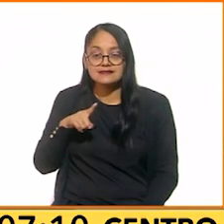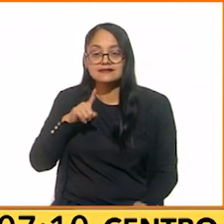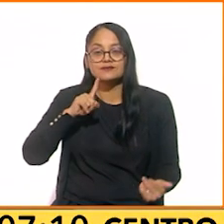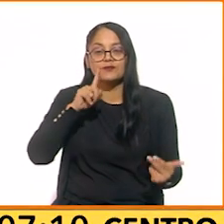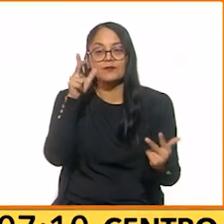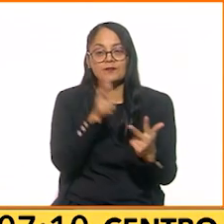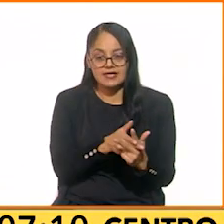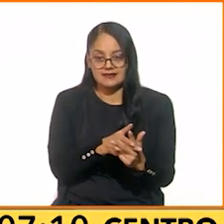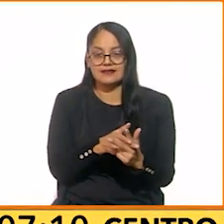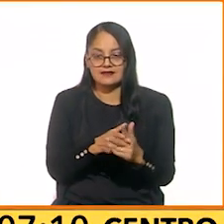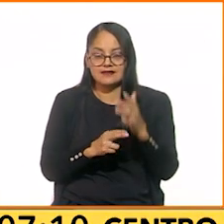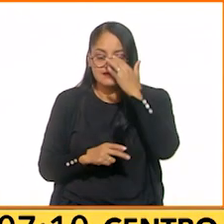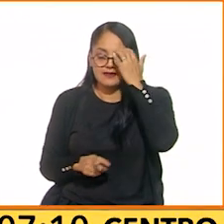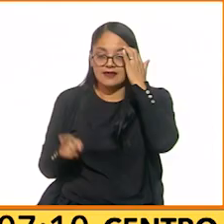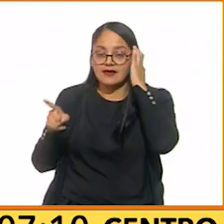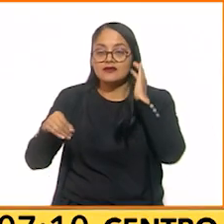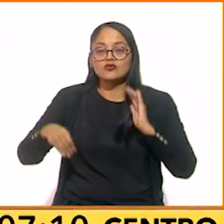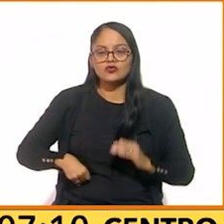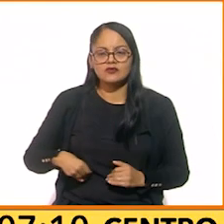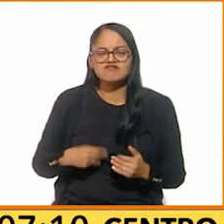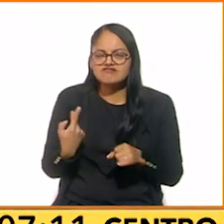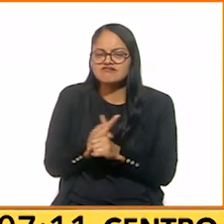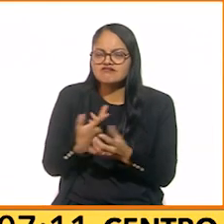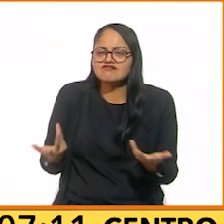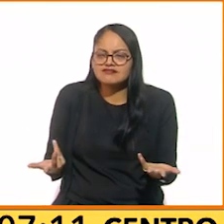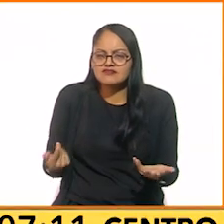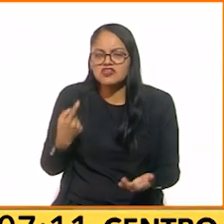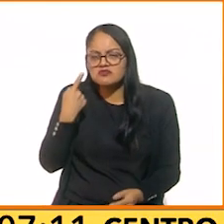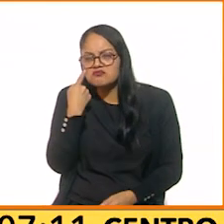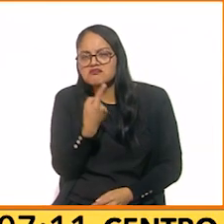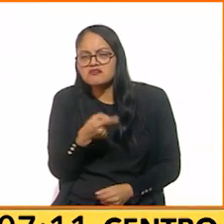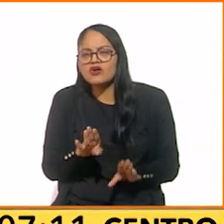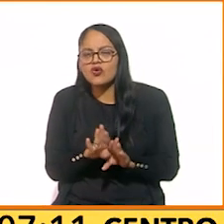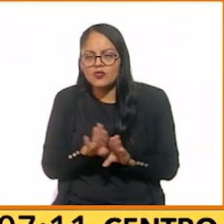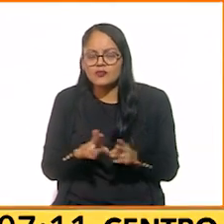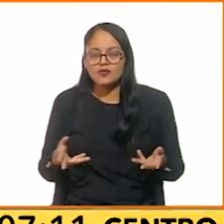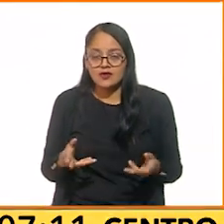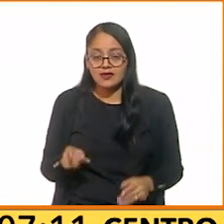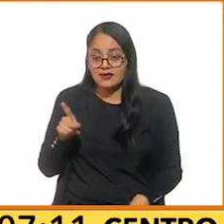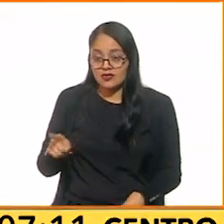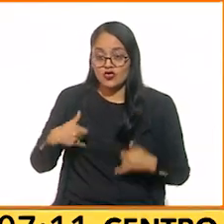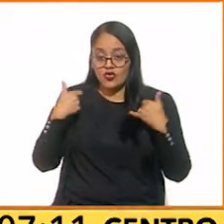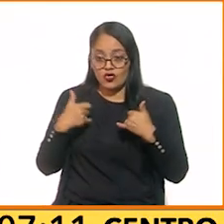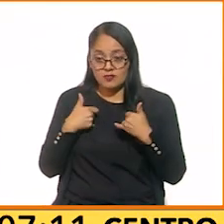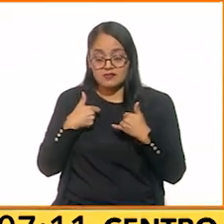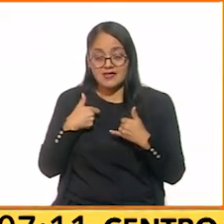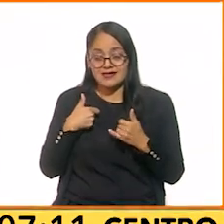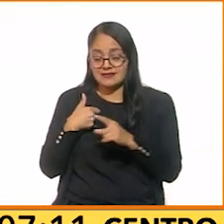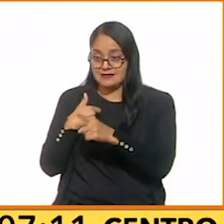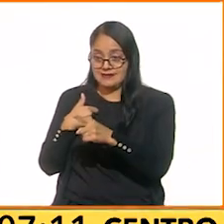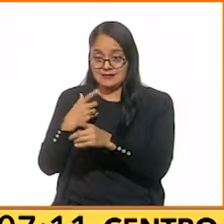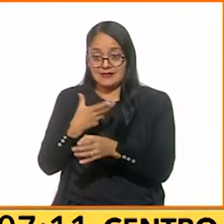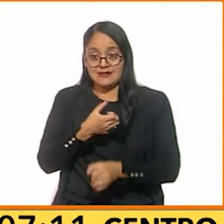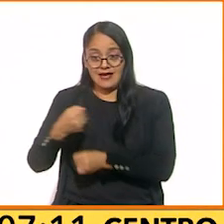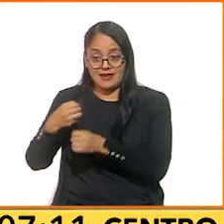en estos homicidios. ¿Qué es lo que está pasando? ¿Qué es lo que tú ves en el panorama? ¿Han sido blanco fácil de la delincuencia